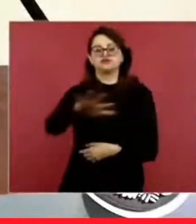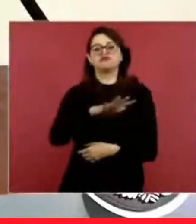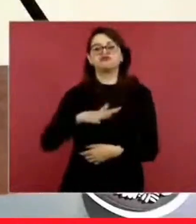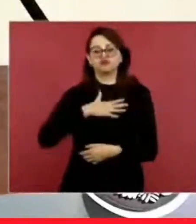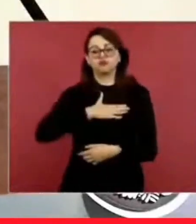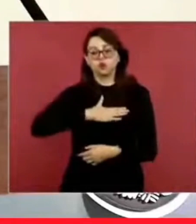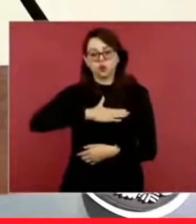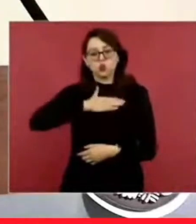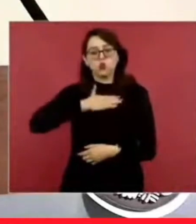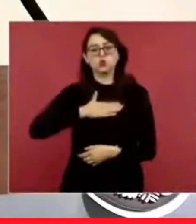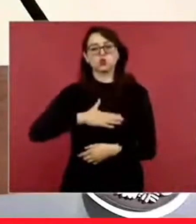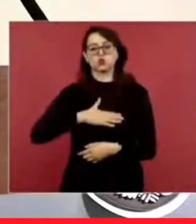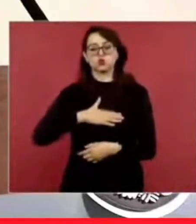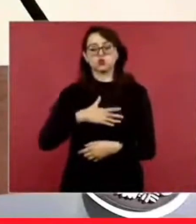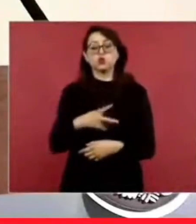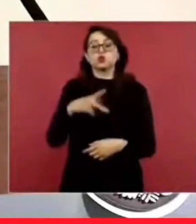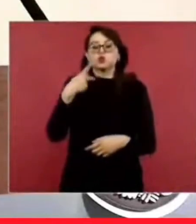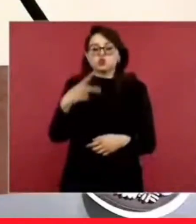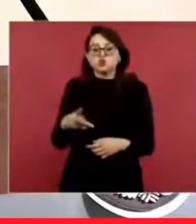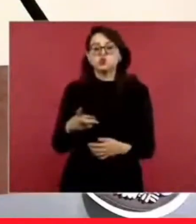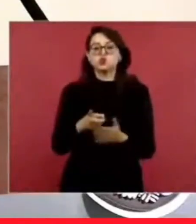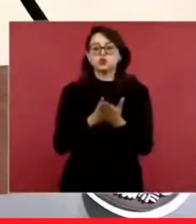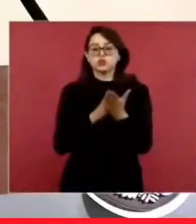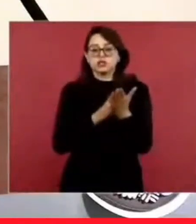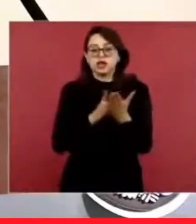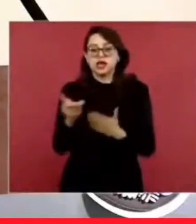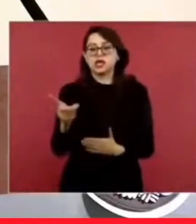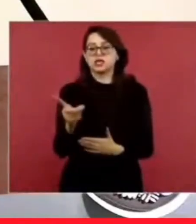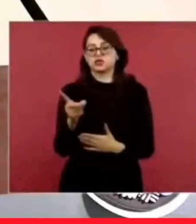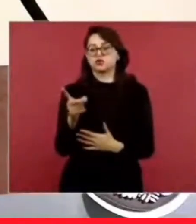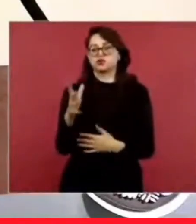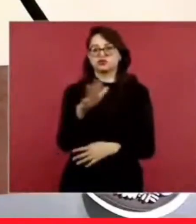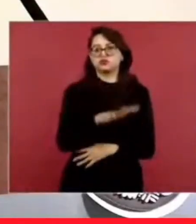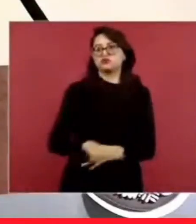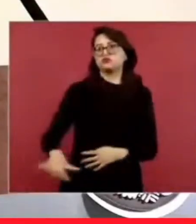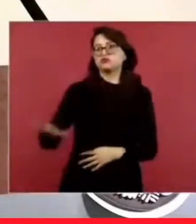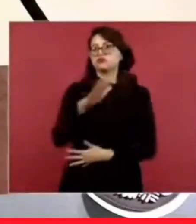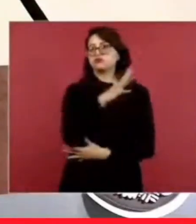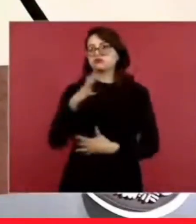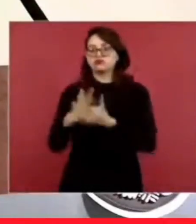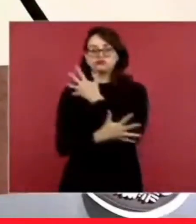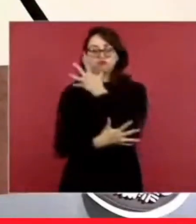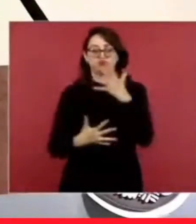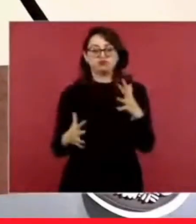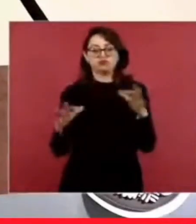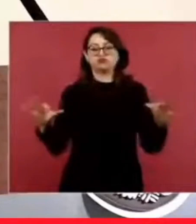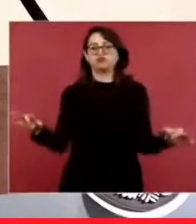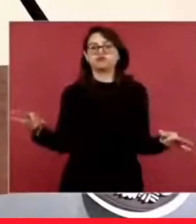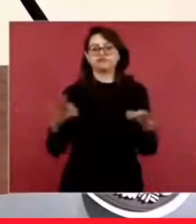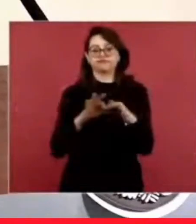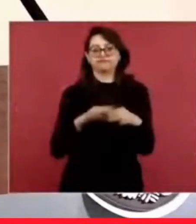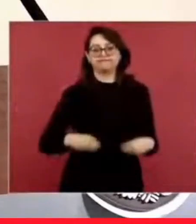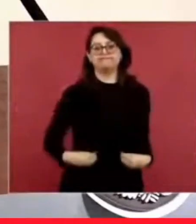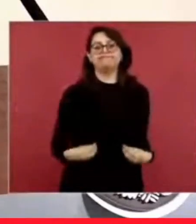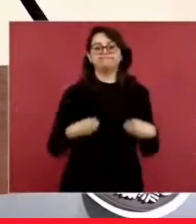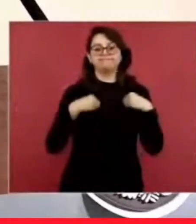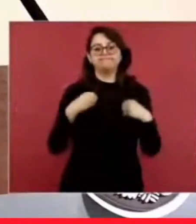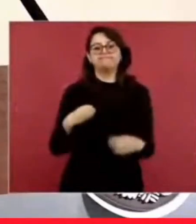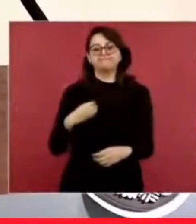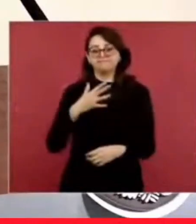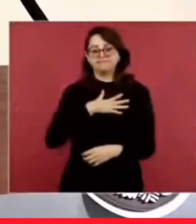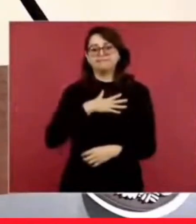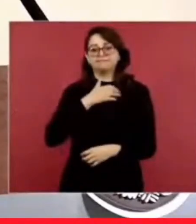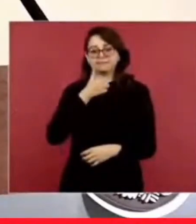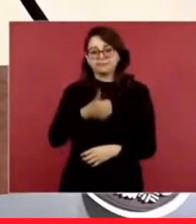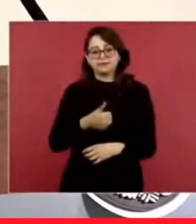reivindicando su derecho a un bien natural y a una mejor calidad de vida y en este mismo tramo se encuentra